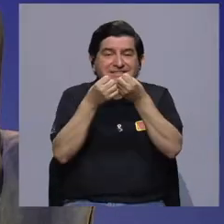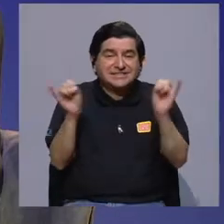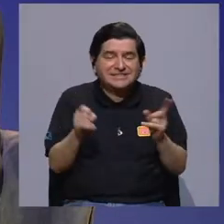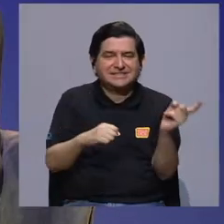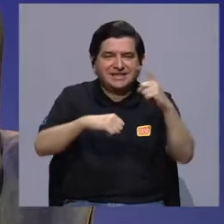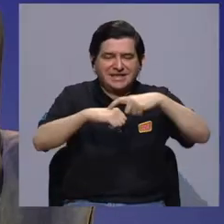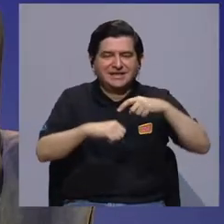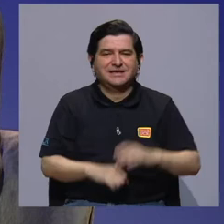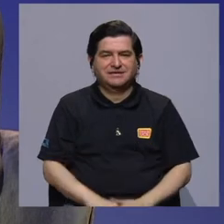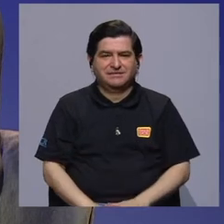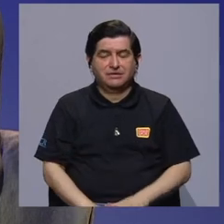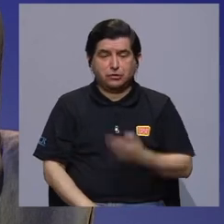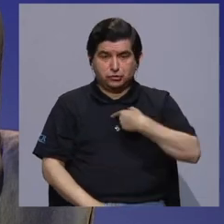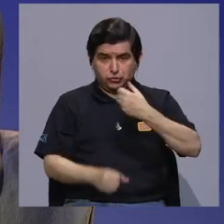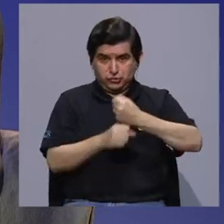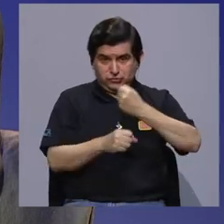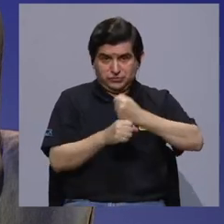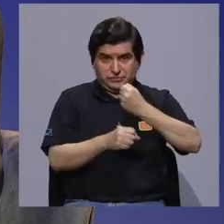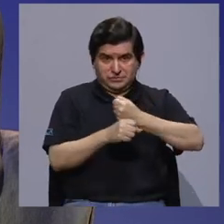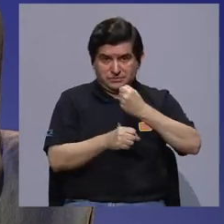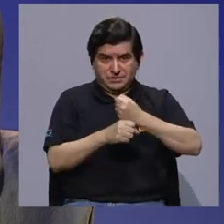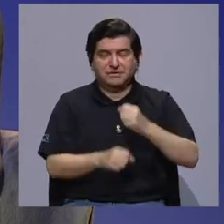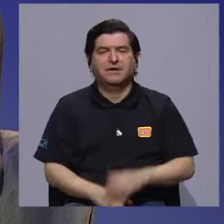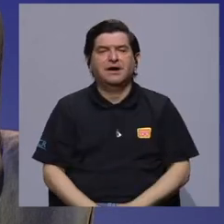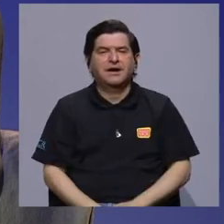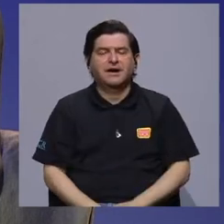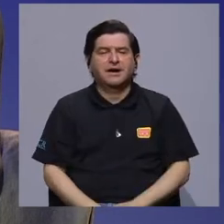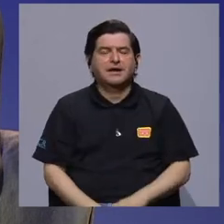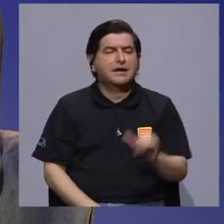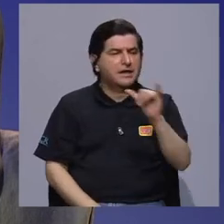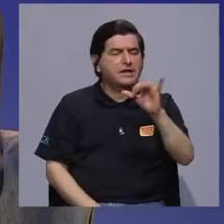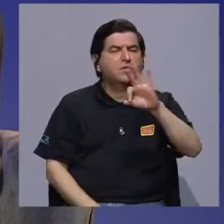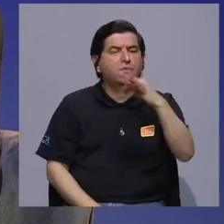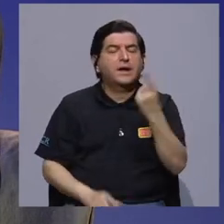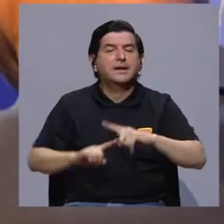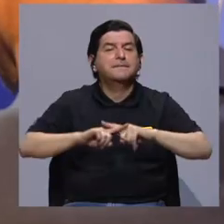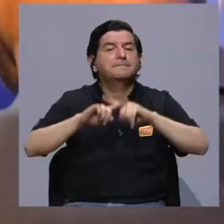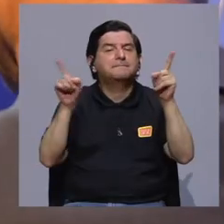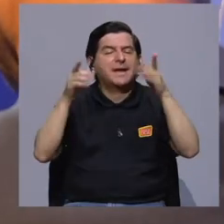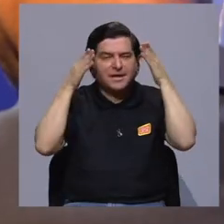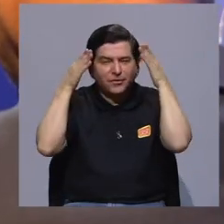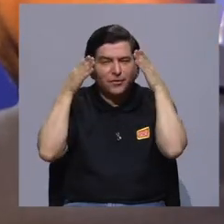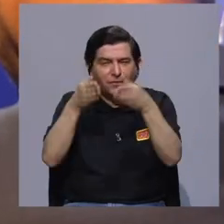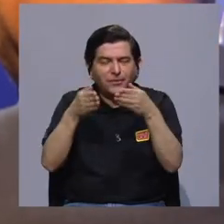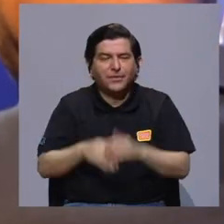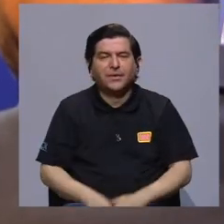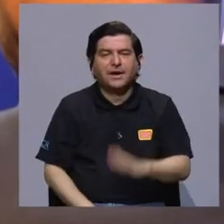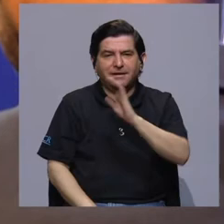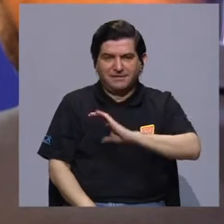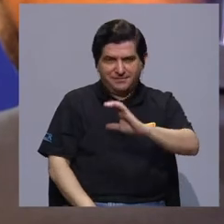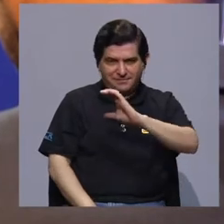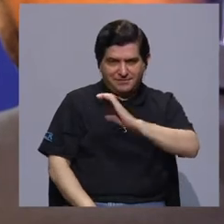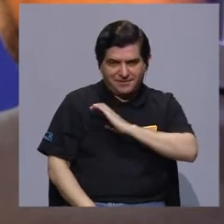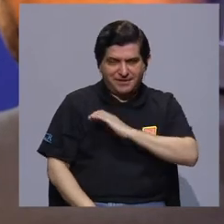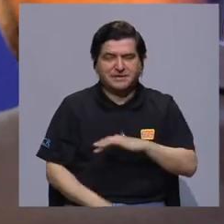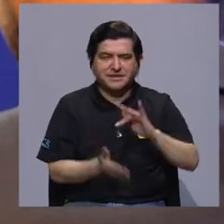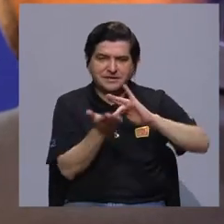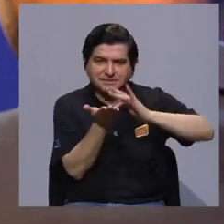Yo por mi lado estaba trabajando con abejas sin aguijón también, pero orientado más a sus